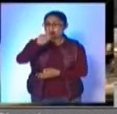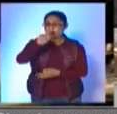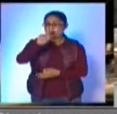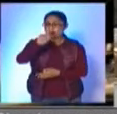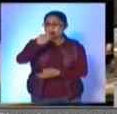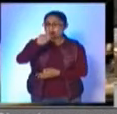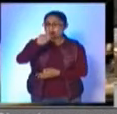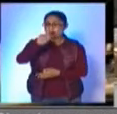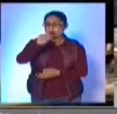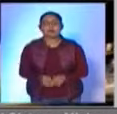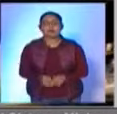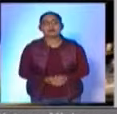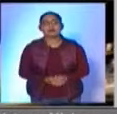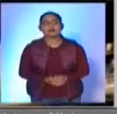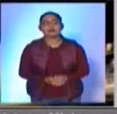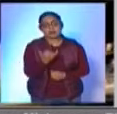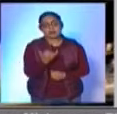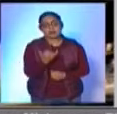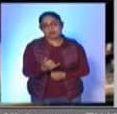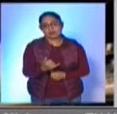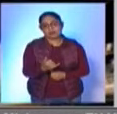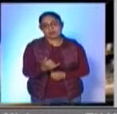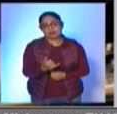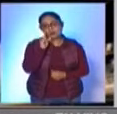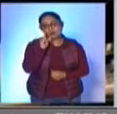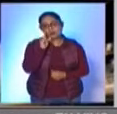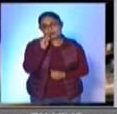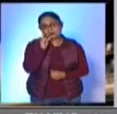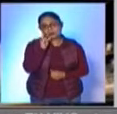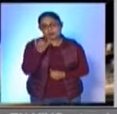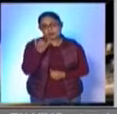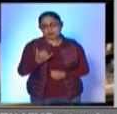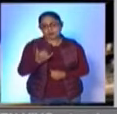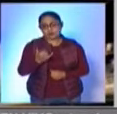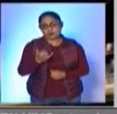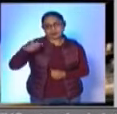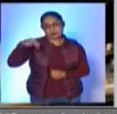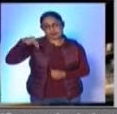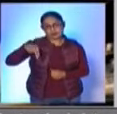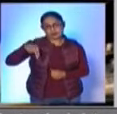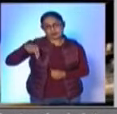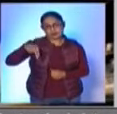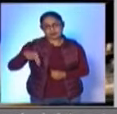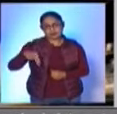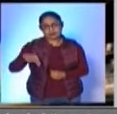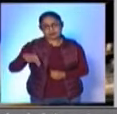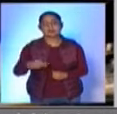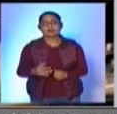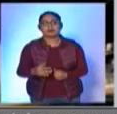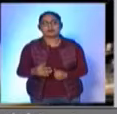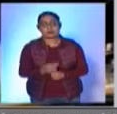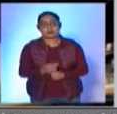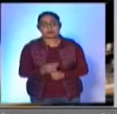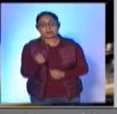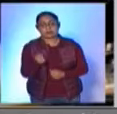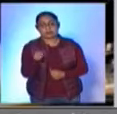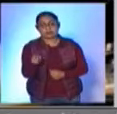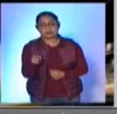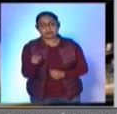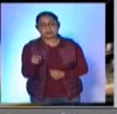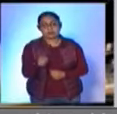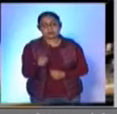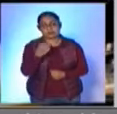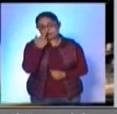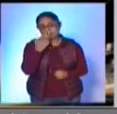y los operativos, tanto de la Policía Estatal como de la Guardia Nacional,